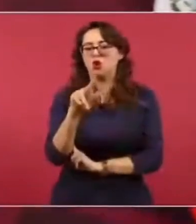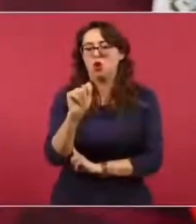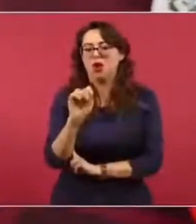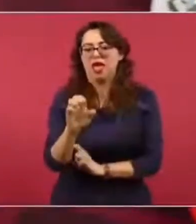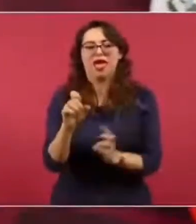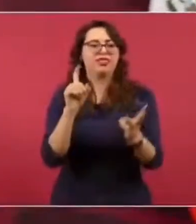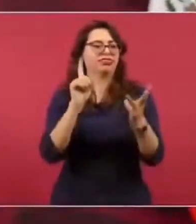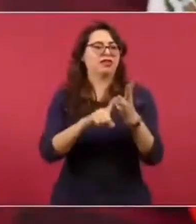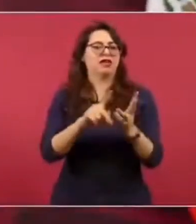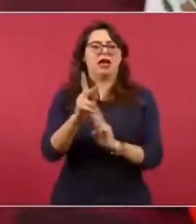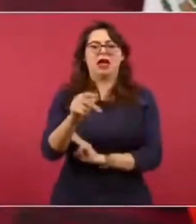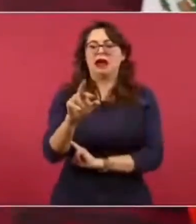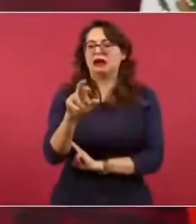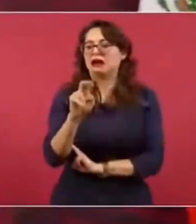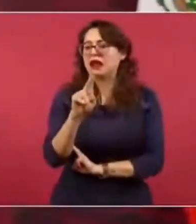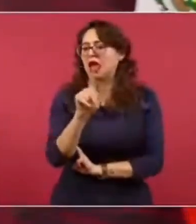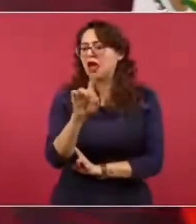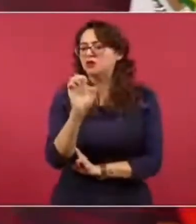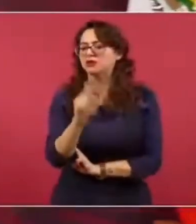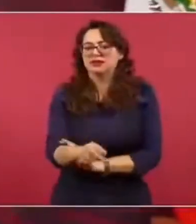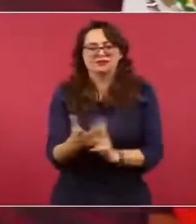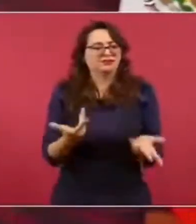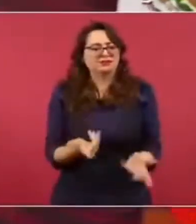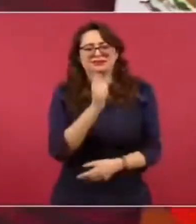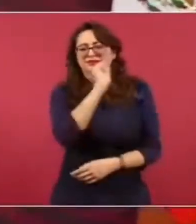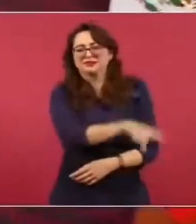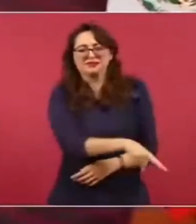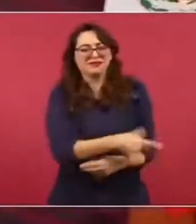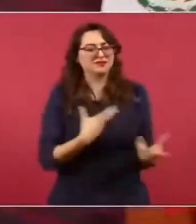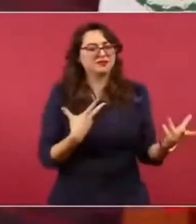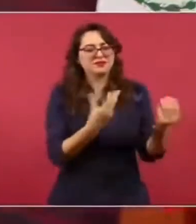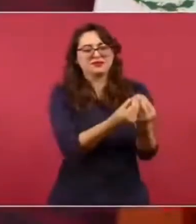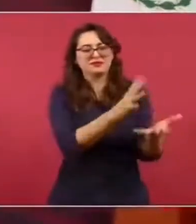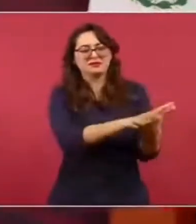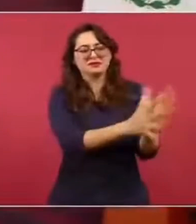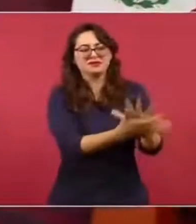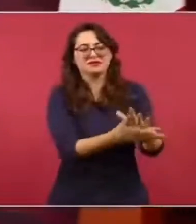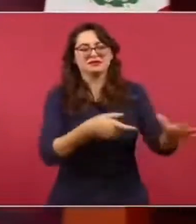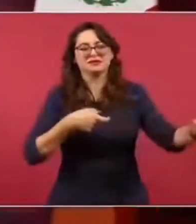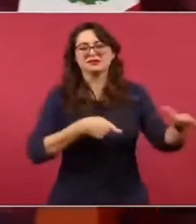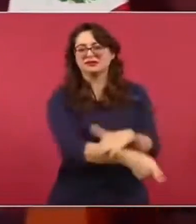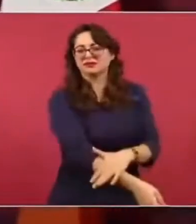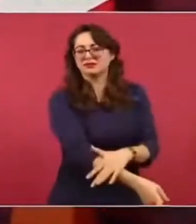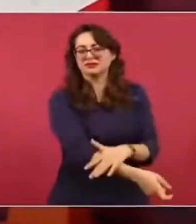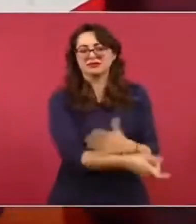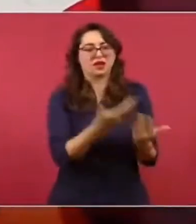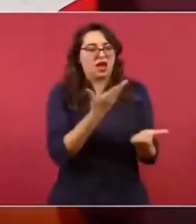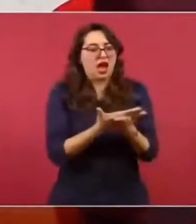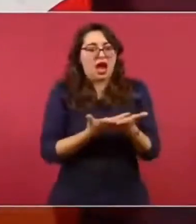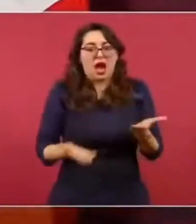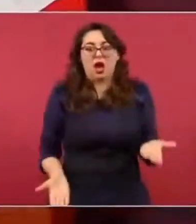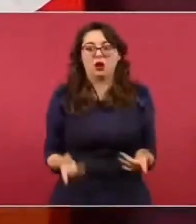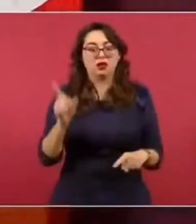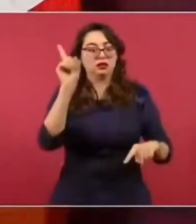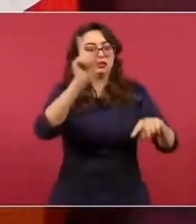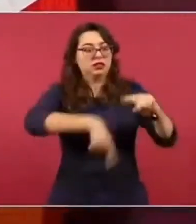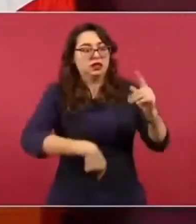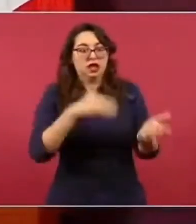Krause. Entonces, eso es lo que les molesta. Yo nada más